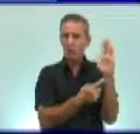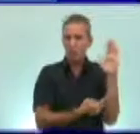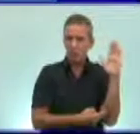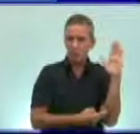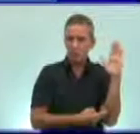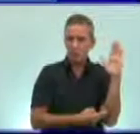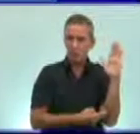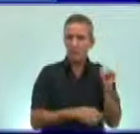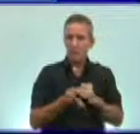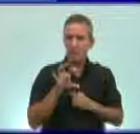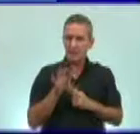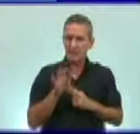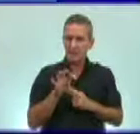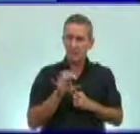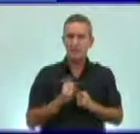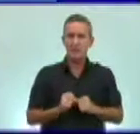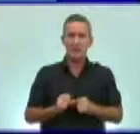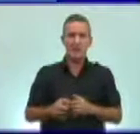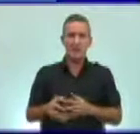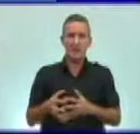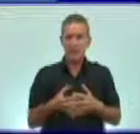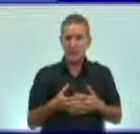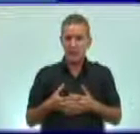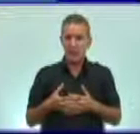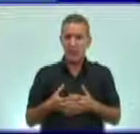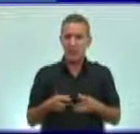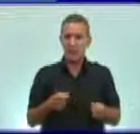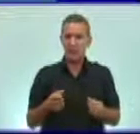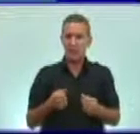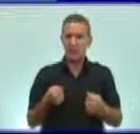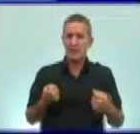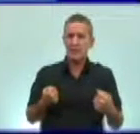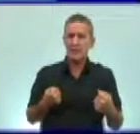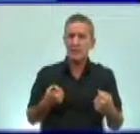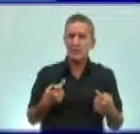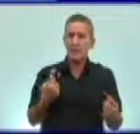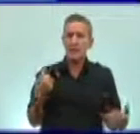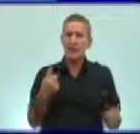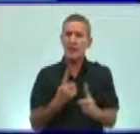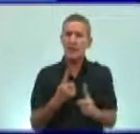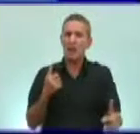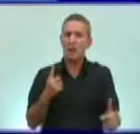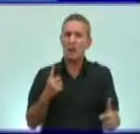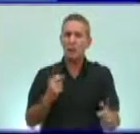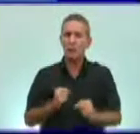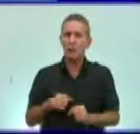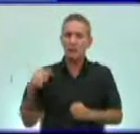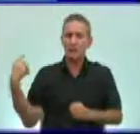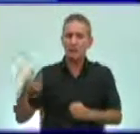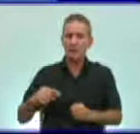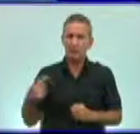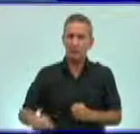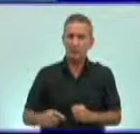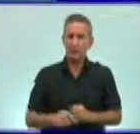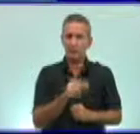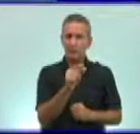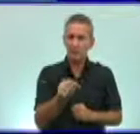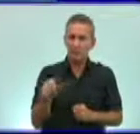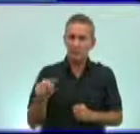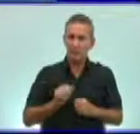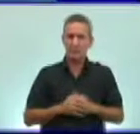enjuiciar el sistema capitalista y oponerse a la explotación del hombre por el hombre, pues sencillamente tuviera una